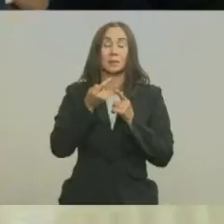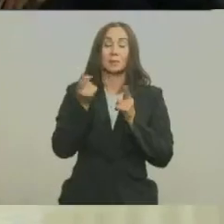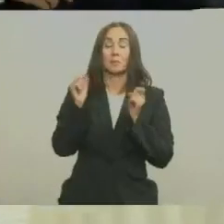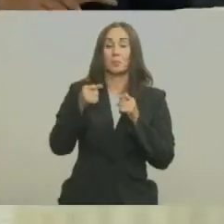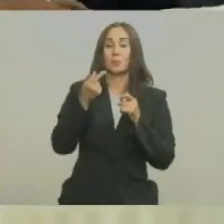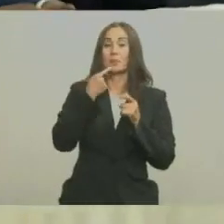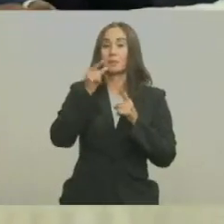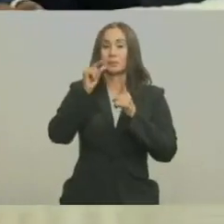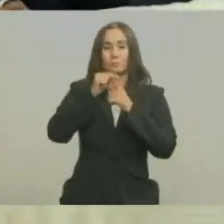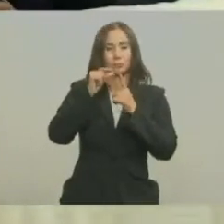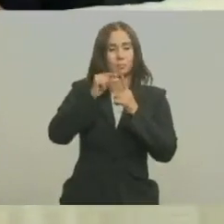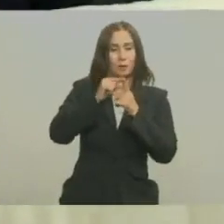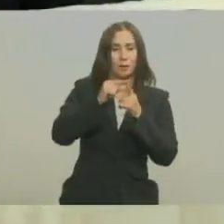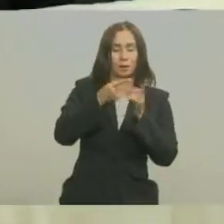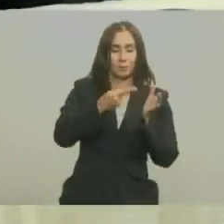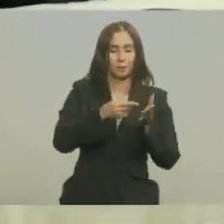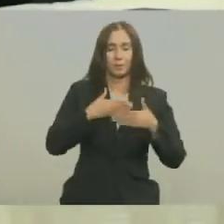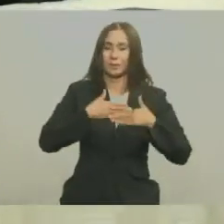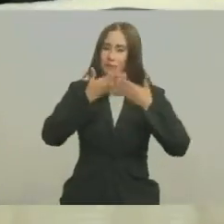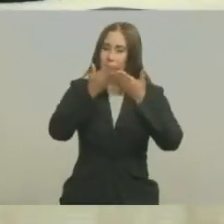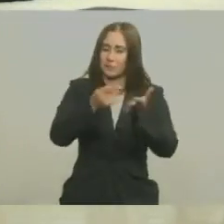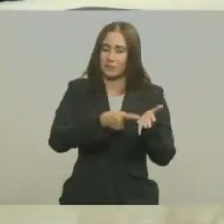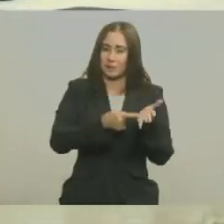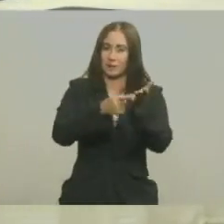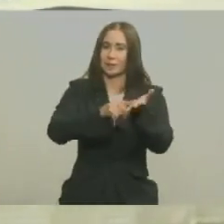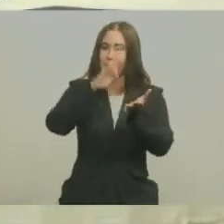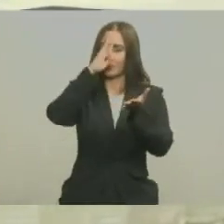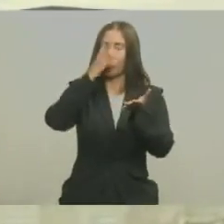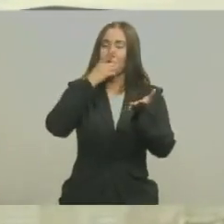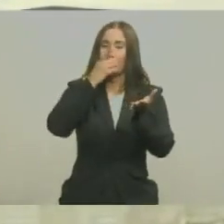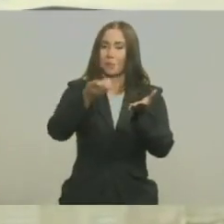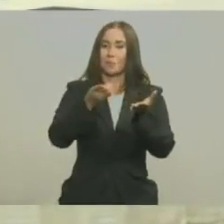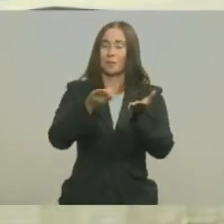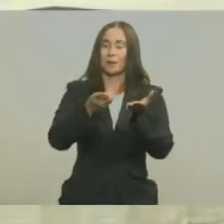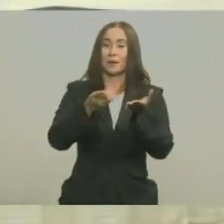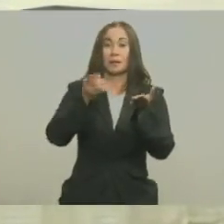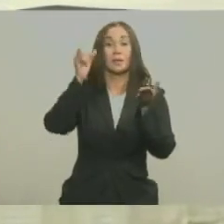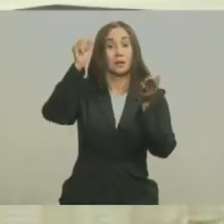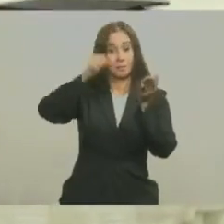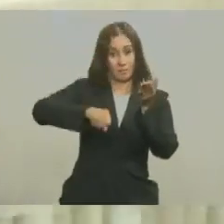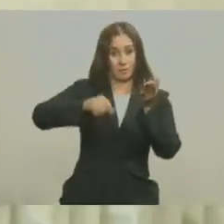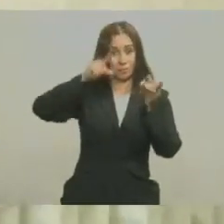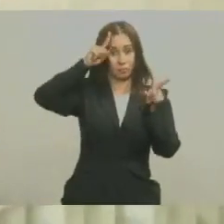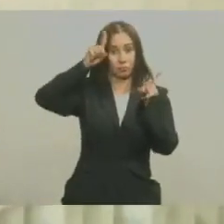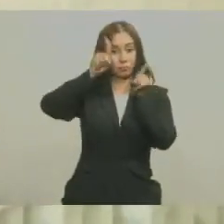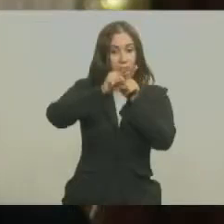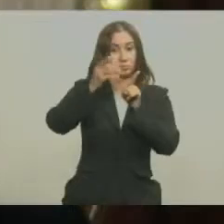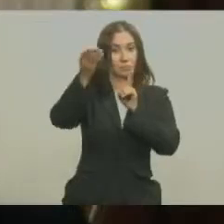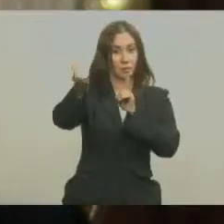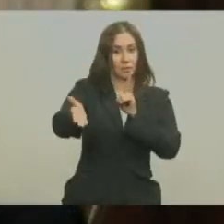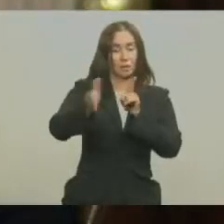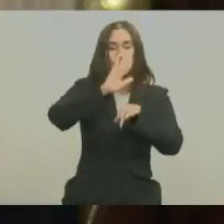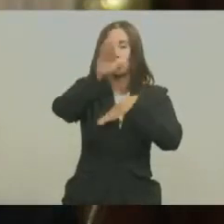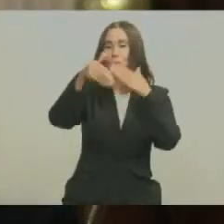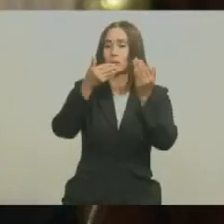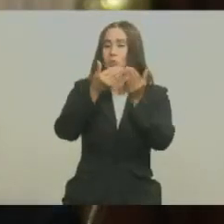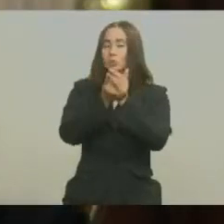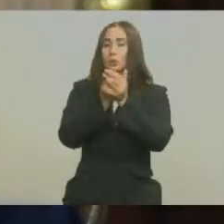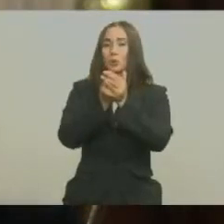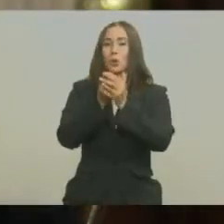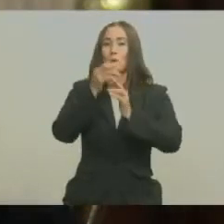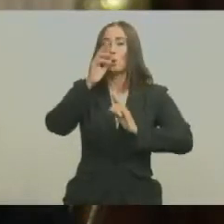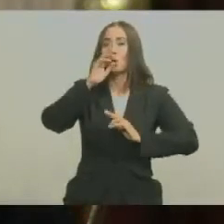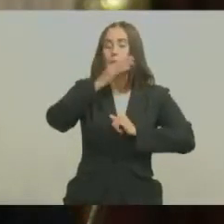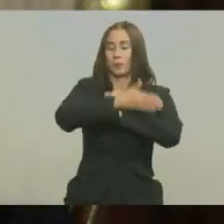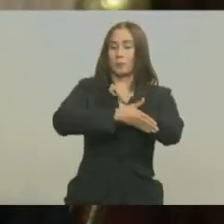externar ante la población dominicana este acuerdo de toda la nación y